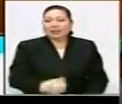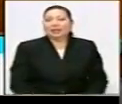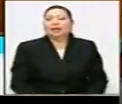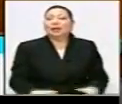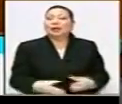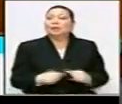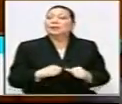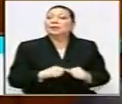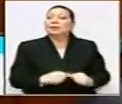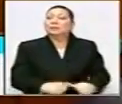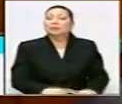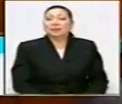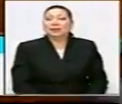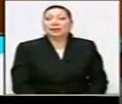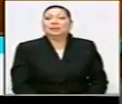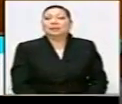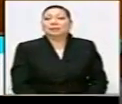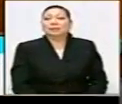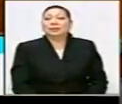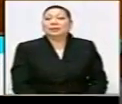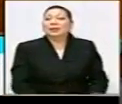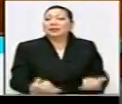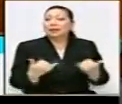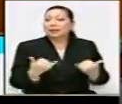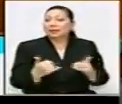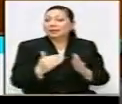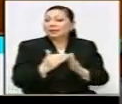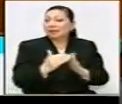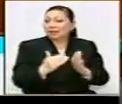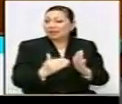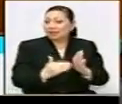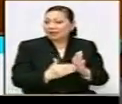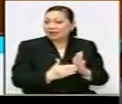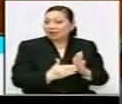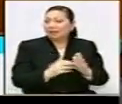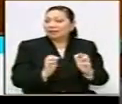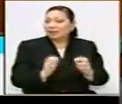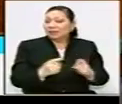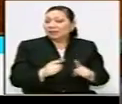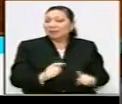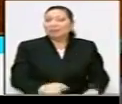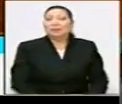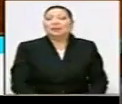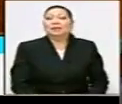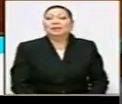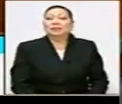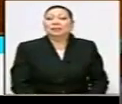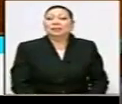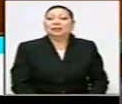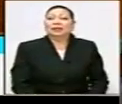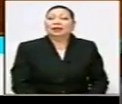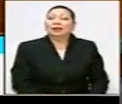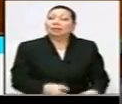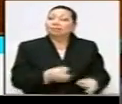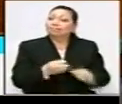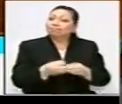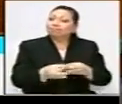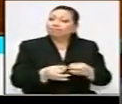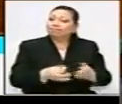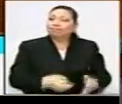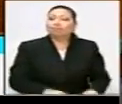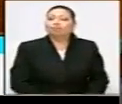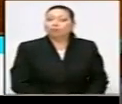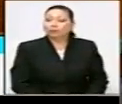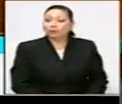Comisión Permanente. Este articulado ha permitido describir